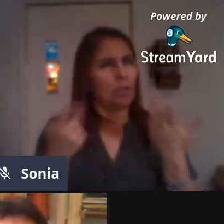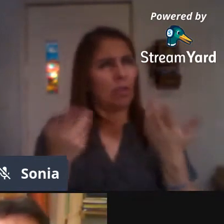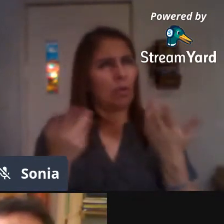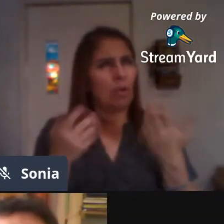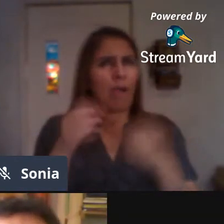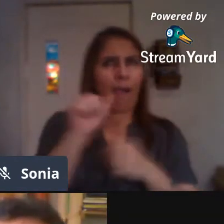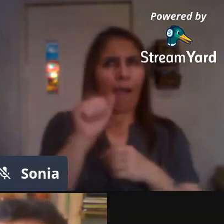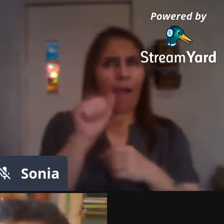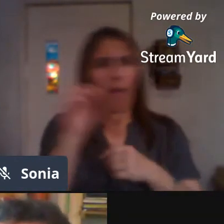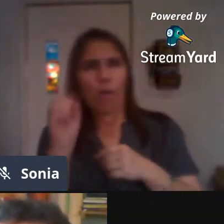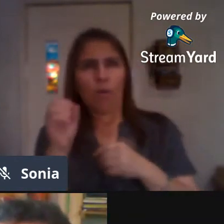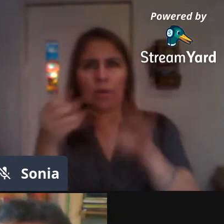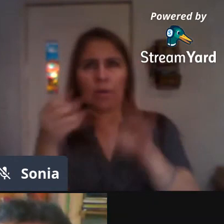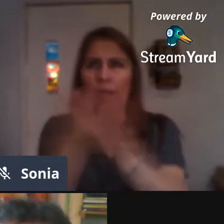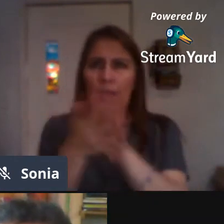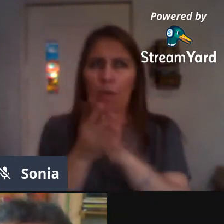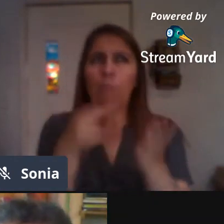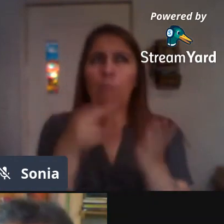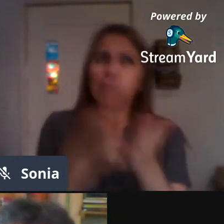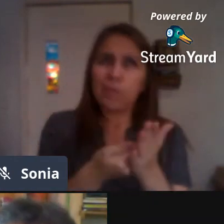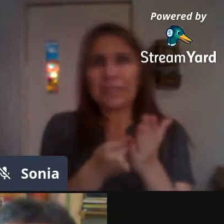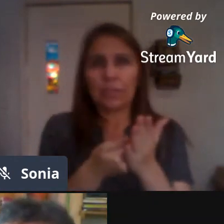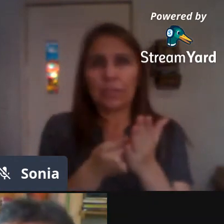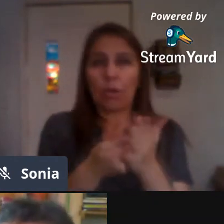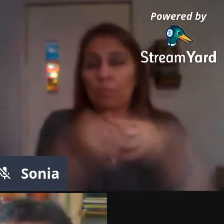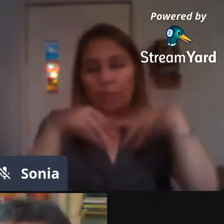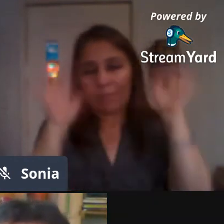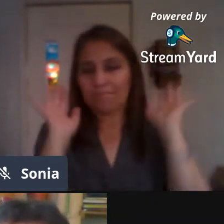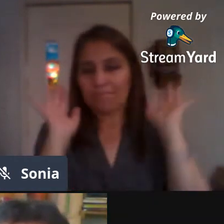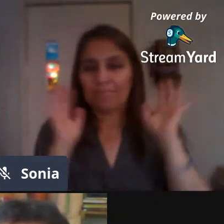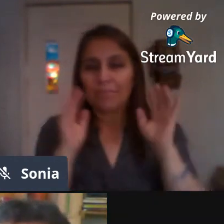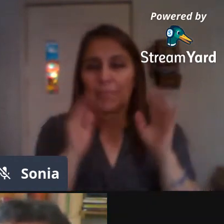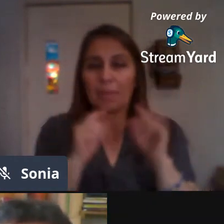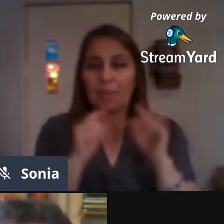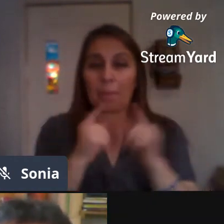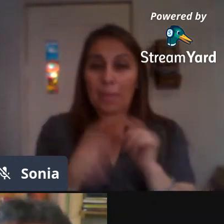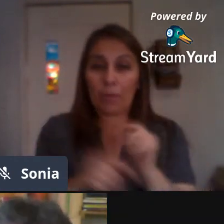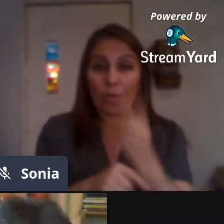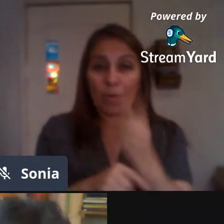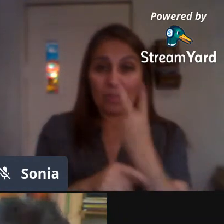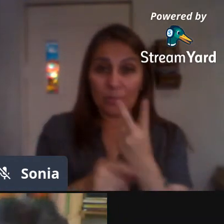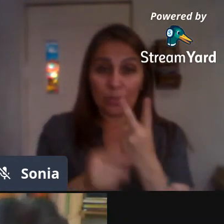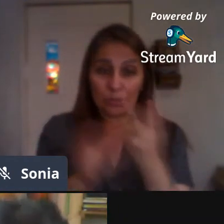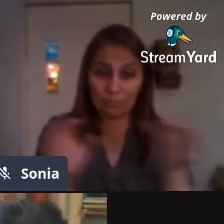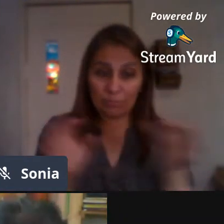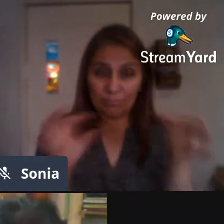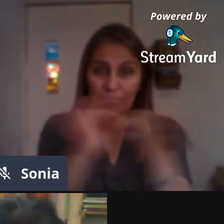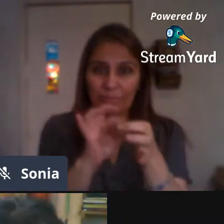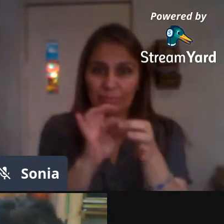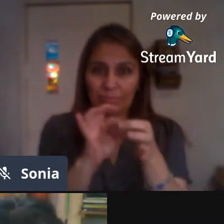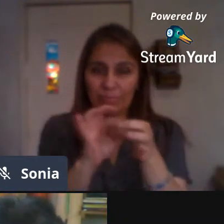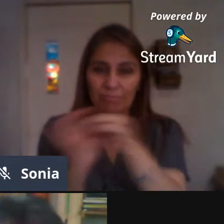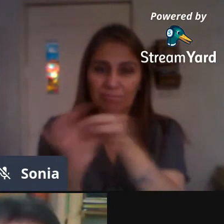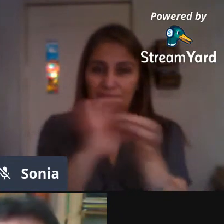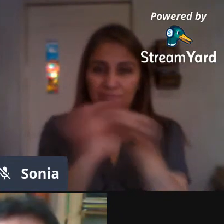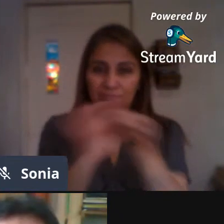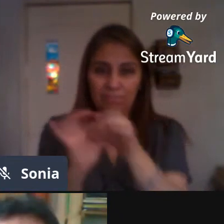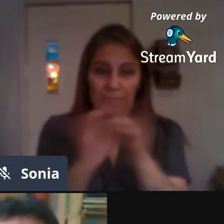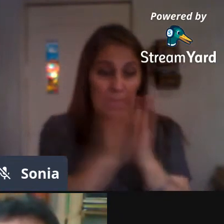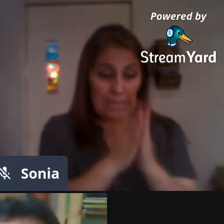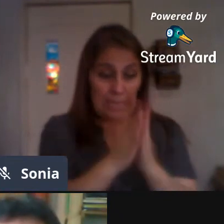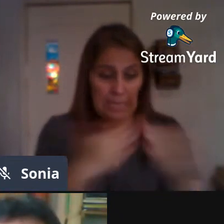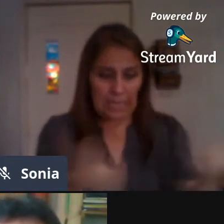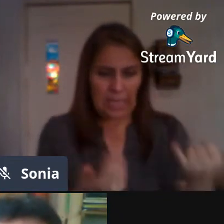demás pero esos dos elementos se conjugan una realidad que aún no nos sobrecoge